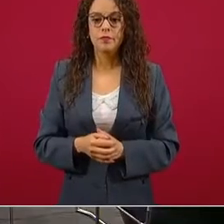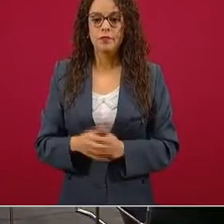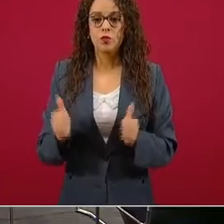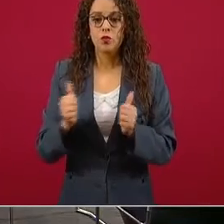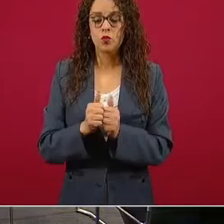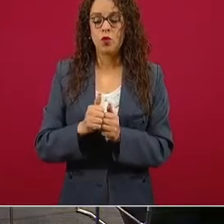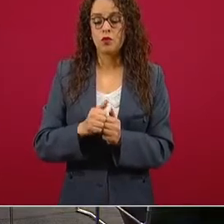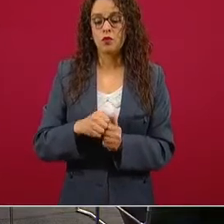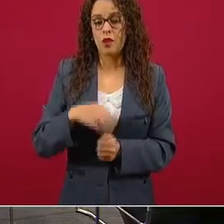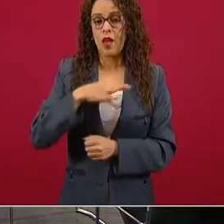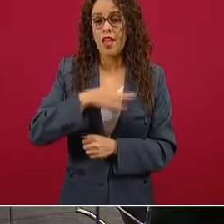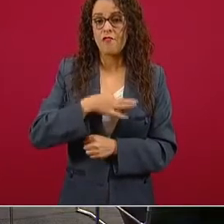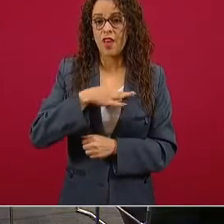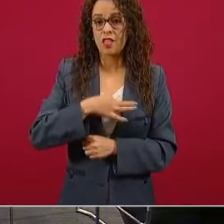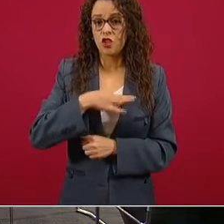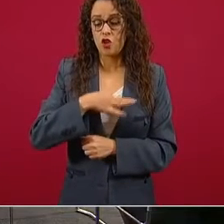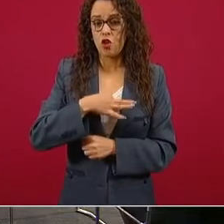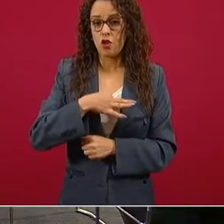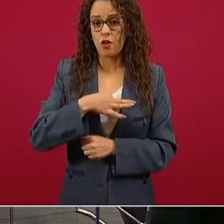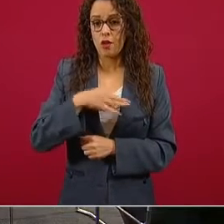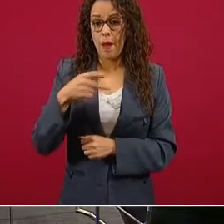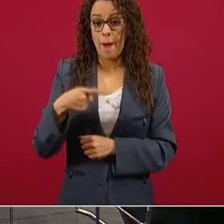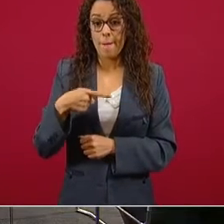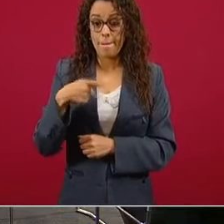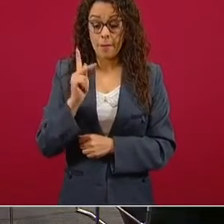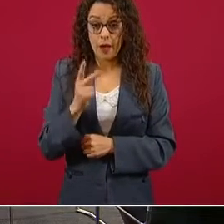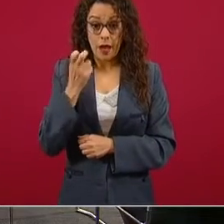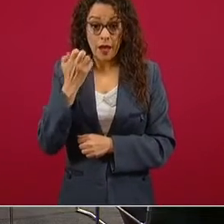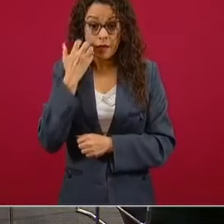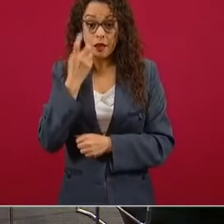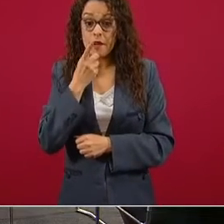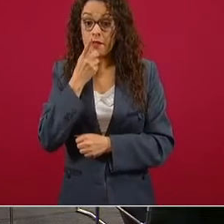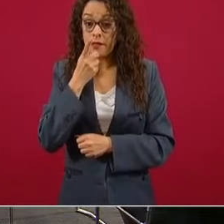infecciosos, pero no necesariamente